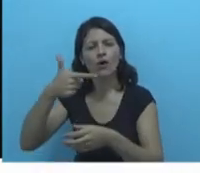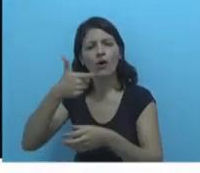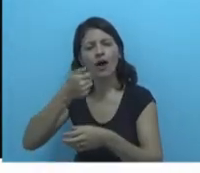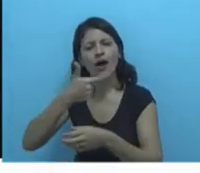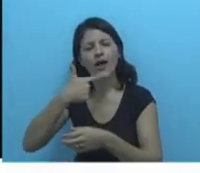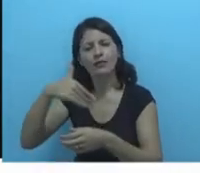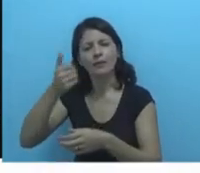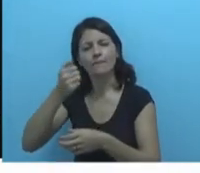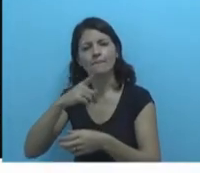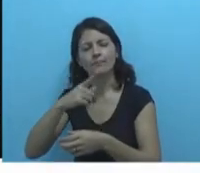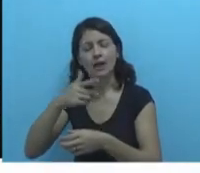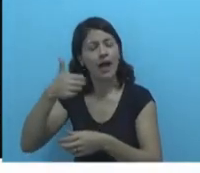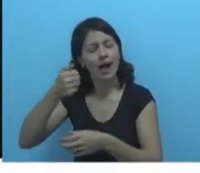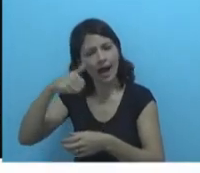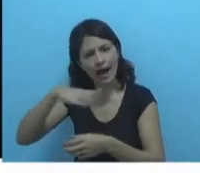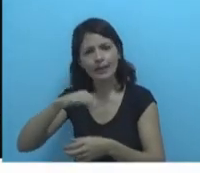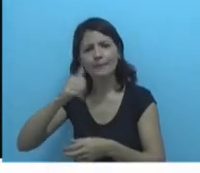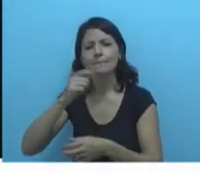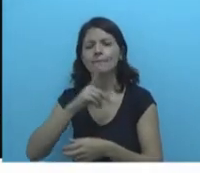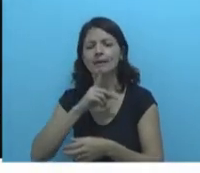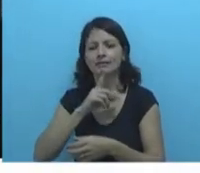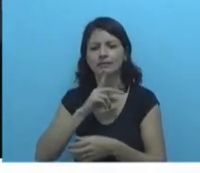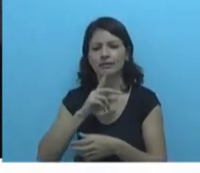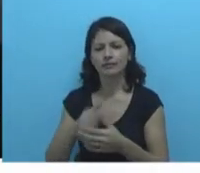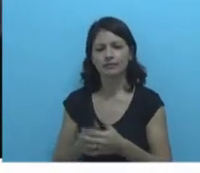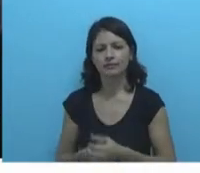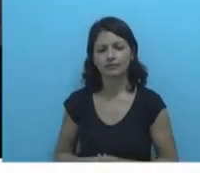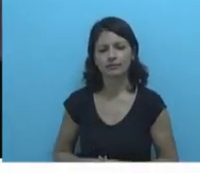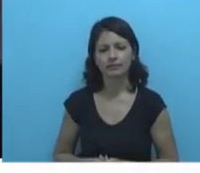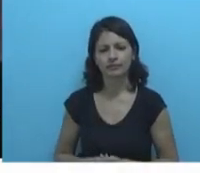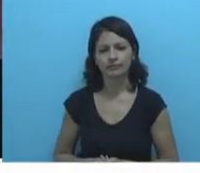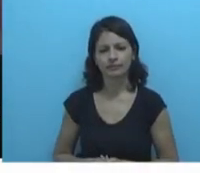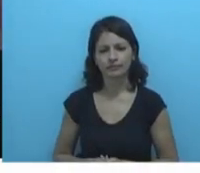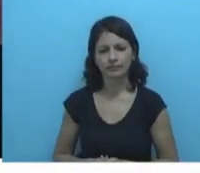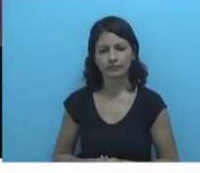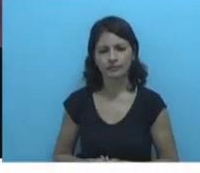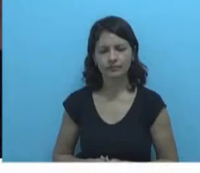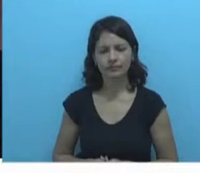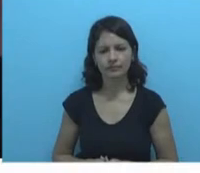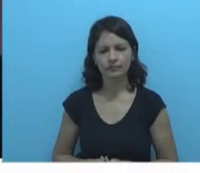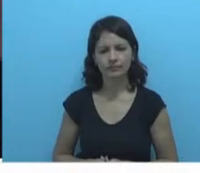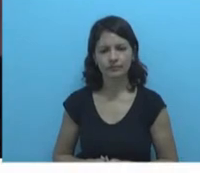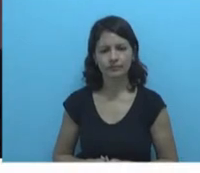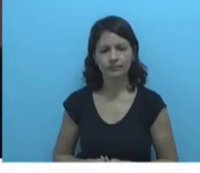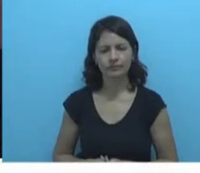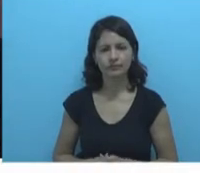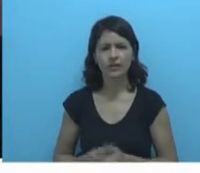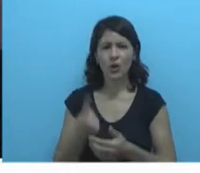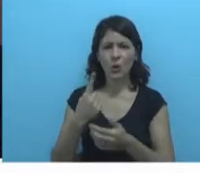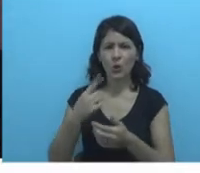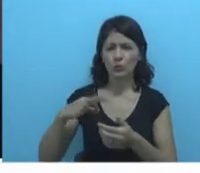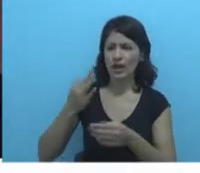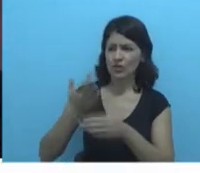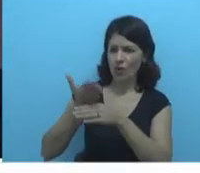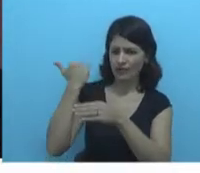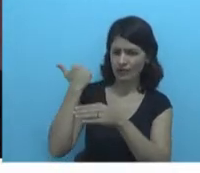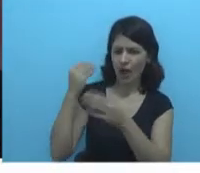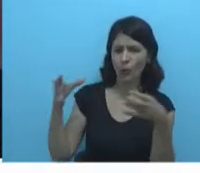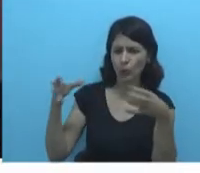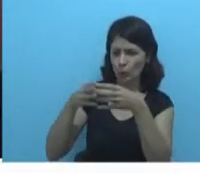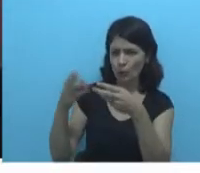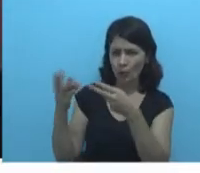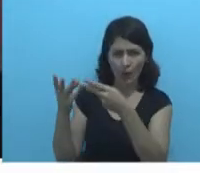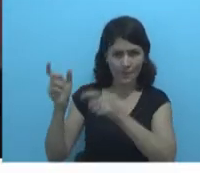no se pone en marcha por el lobby de las empresas proveedoras. Y si hace poco más de año, cuando comenzó la pandemia, un grupo